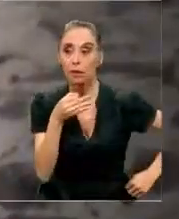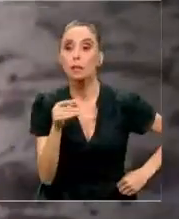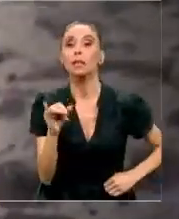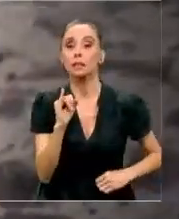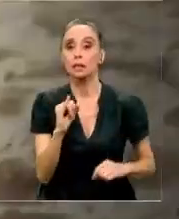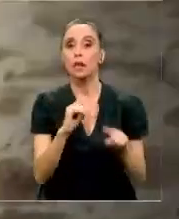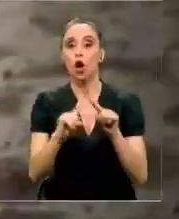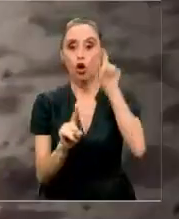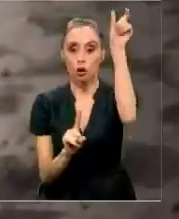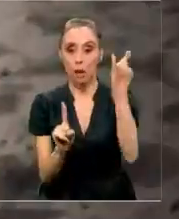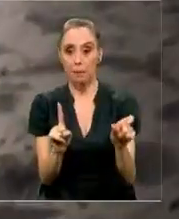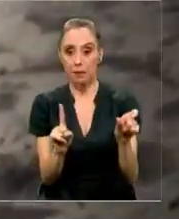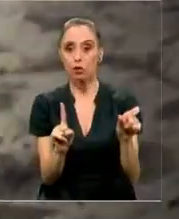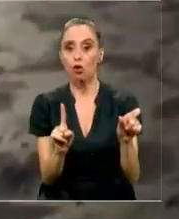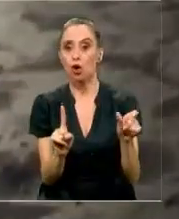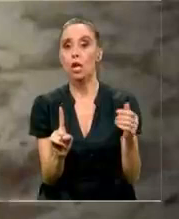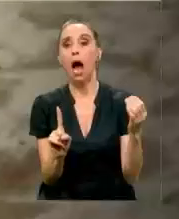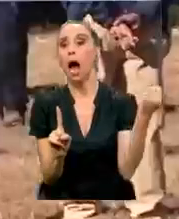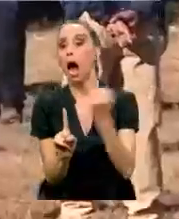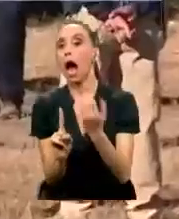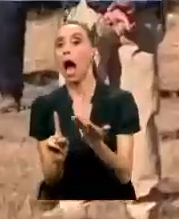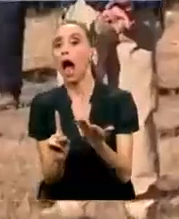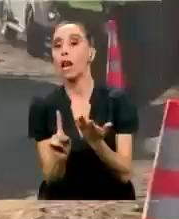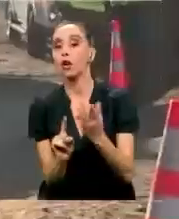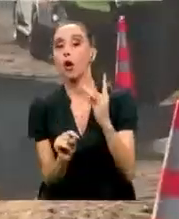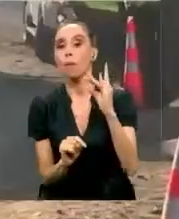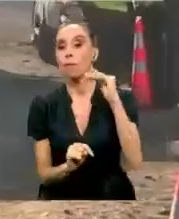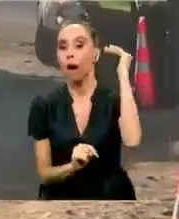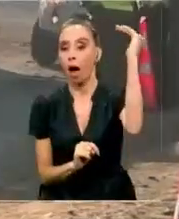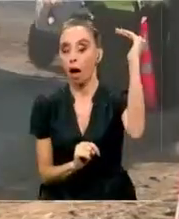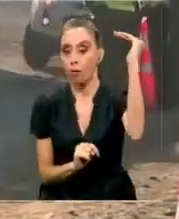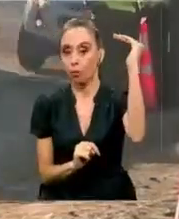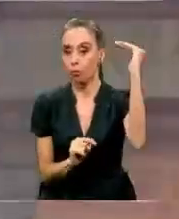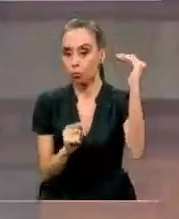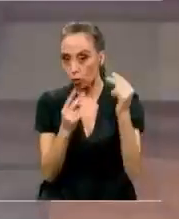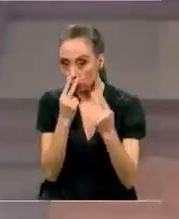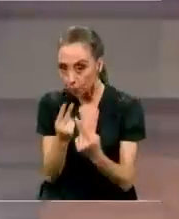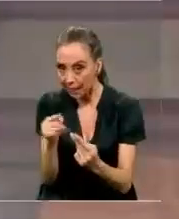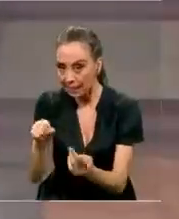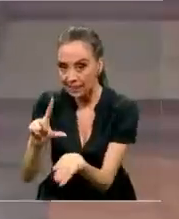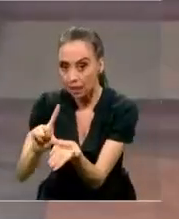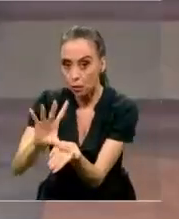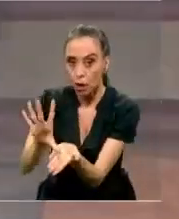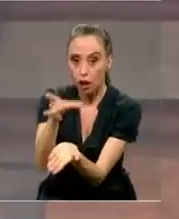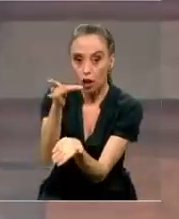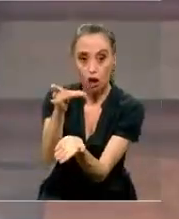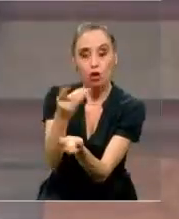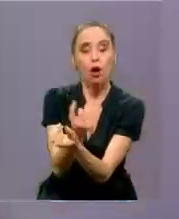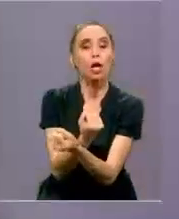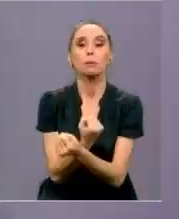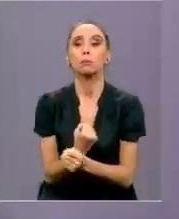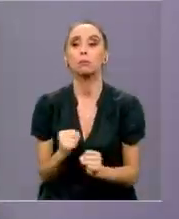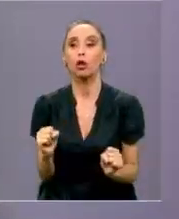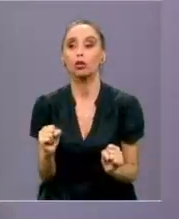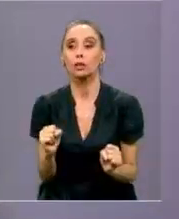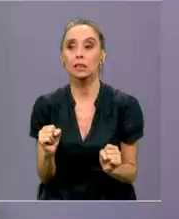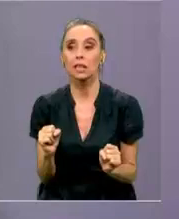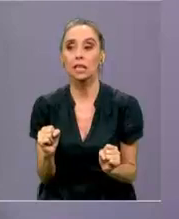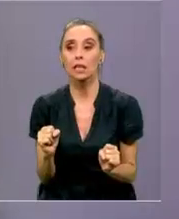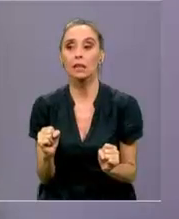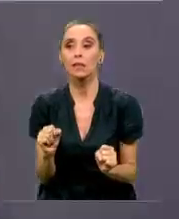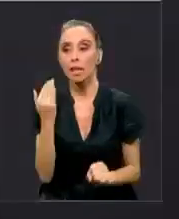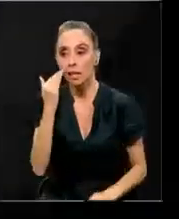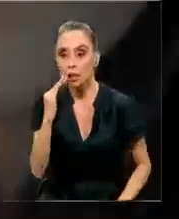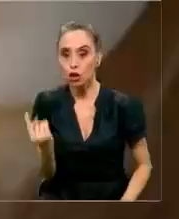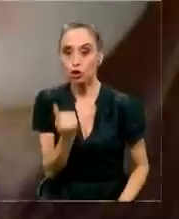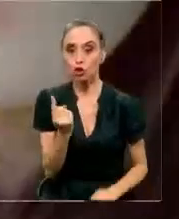a la participación de una tercera persona adulta definitivamente lo que ahí se encontró es imposible que lo haya hecho el